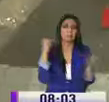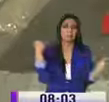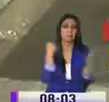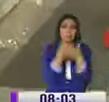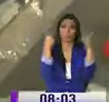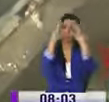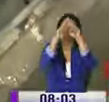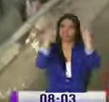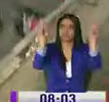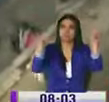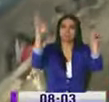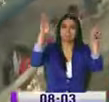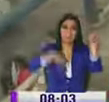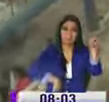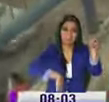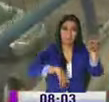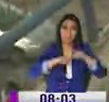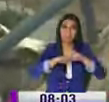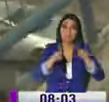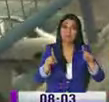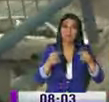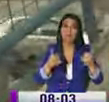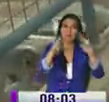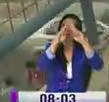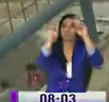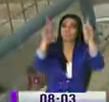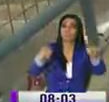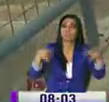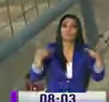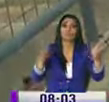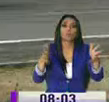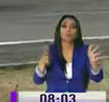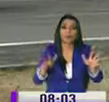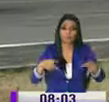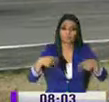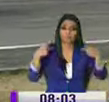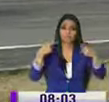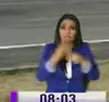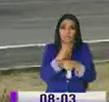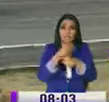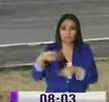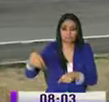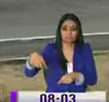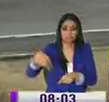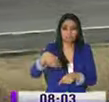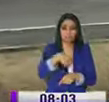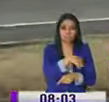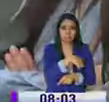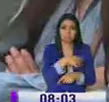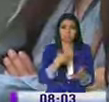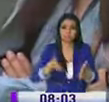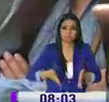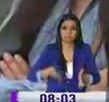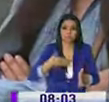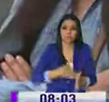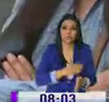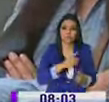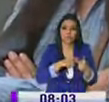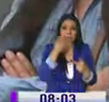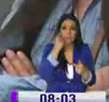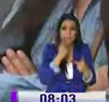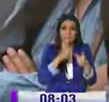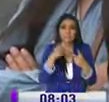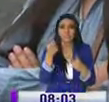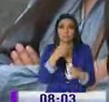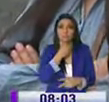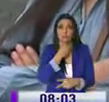provocaron que los quiteños arriesguen ahora su vida al tratar de cruzar las avenidas simón bolívar y 10 de agosto favorita como tres